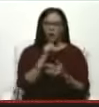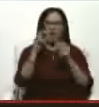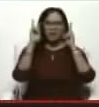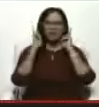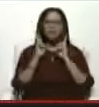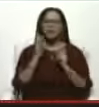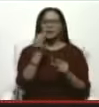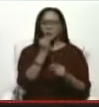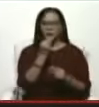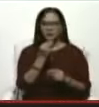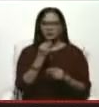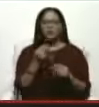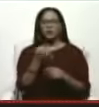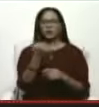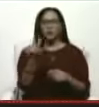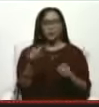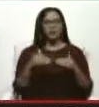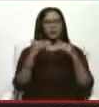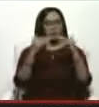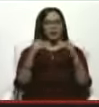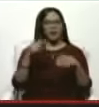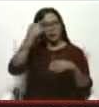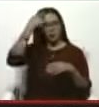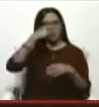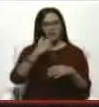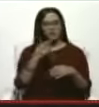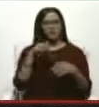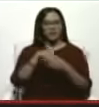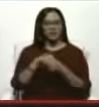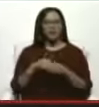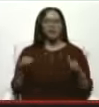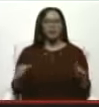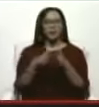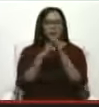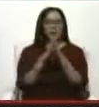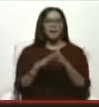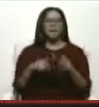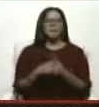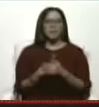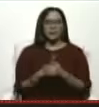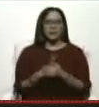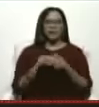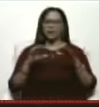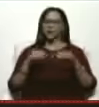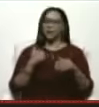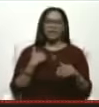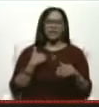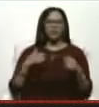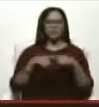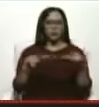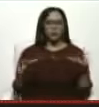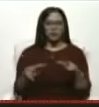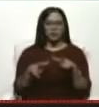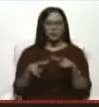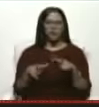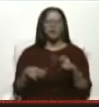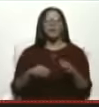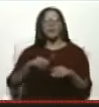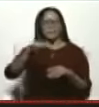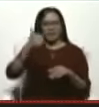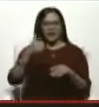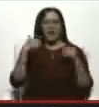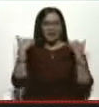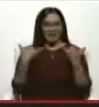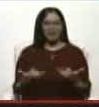comida en un número superior al de la población que actualmente radica en Cumanacoa para evitar y atajar cualquier probabilidad de incidencia mayor a la que